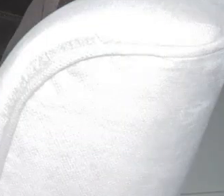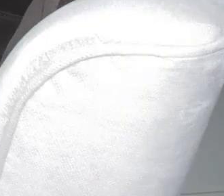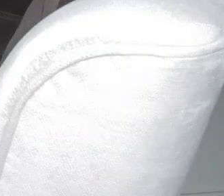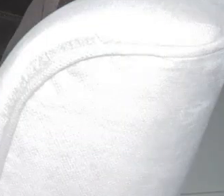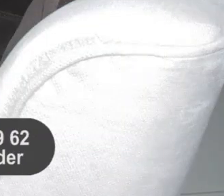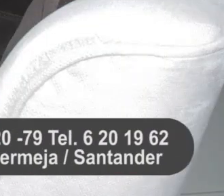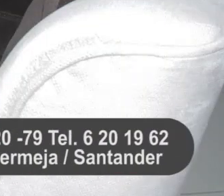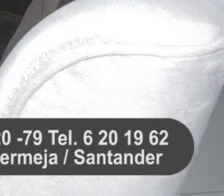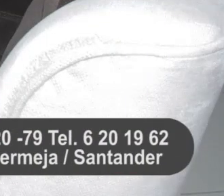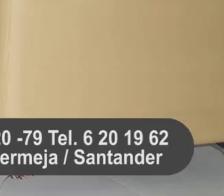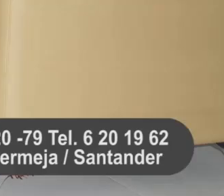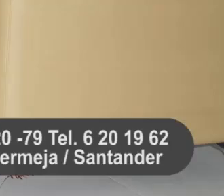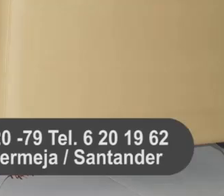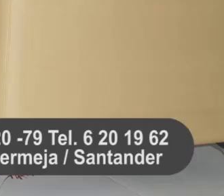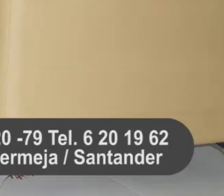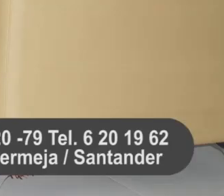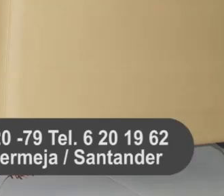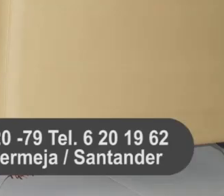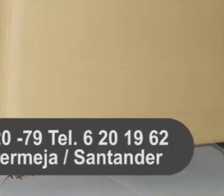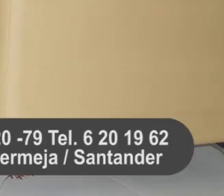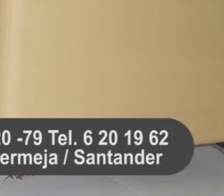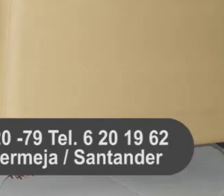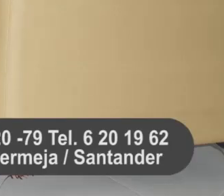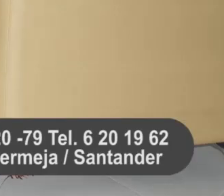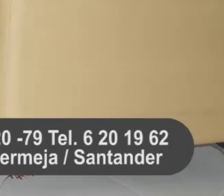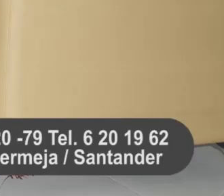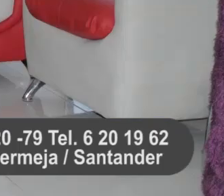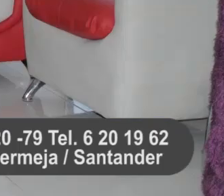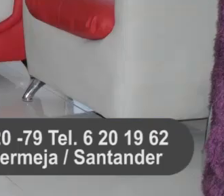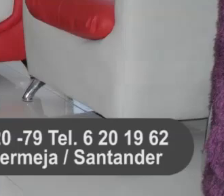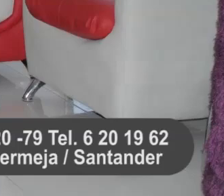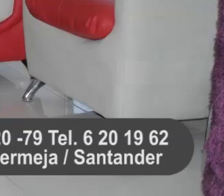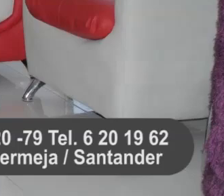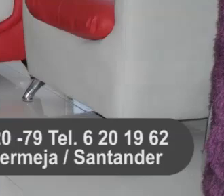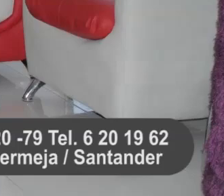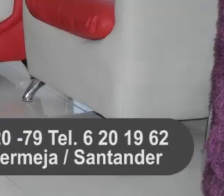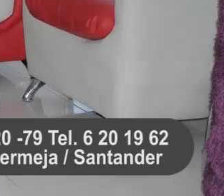mejor. Visítanos en la calle 49, número 2079, teléfono